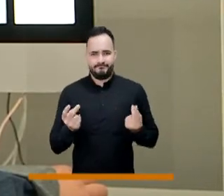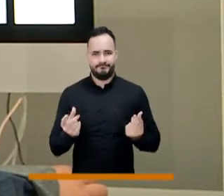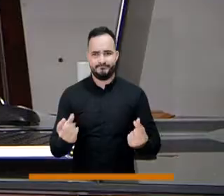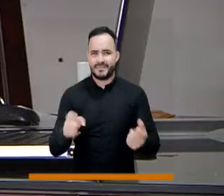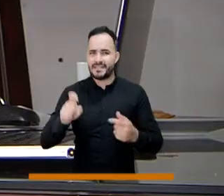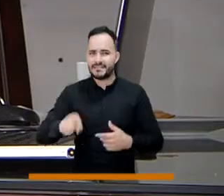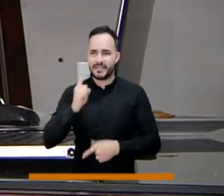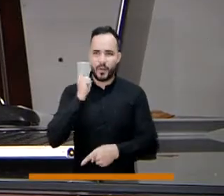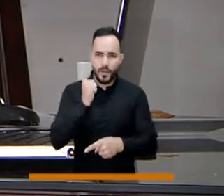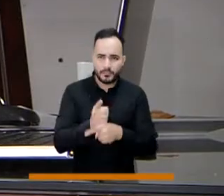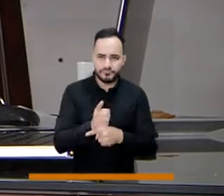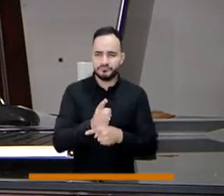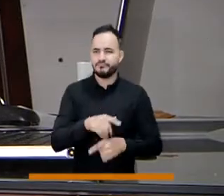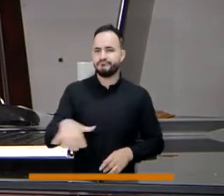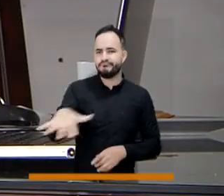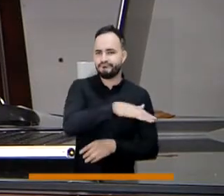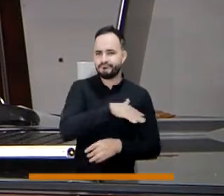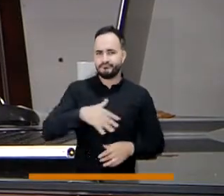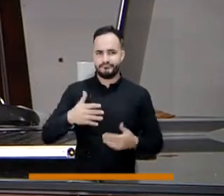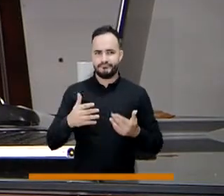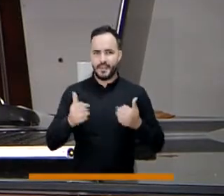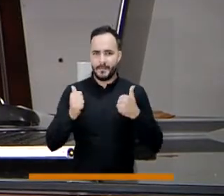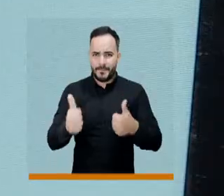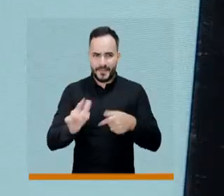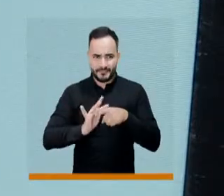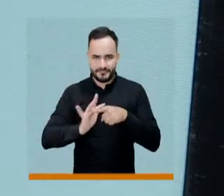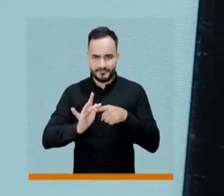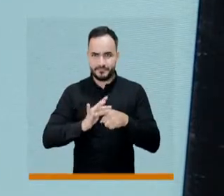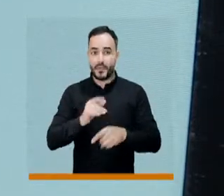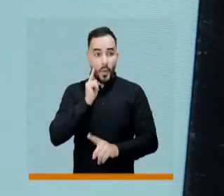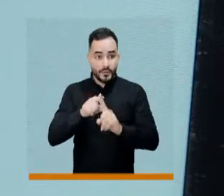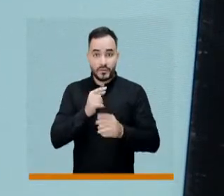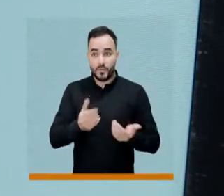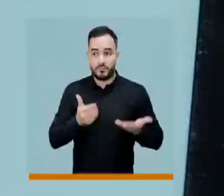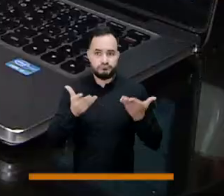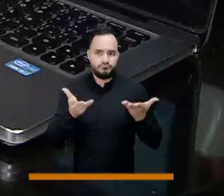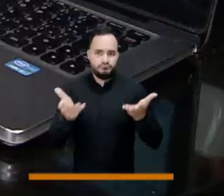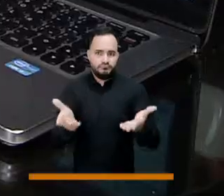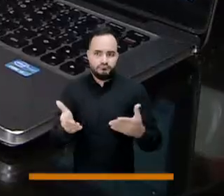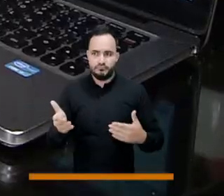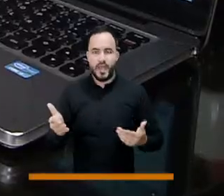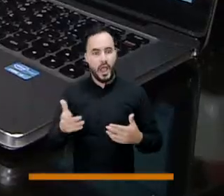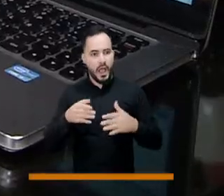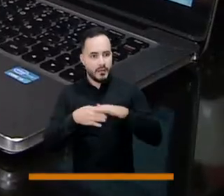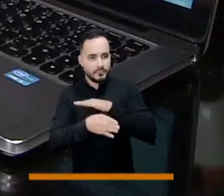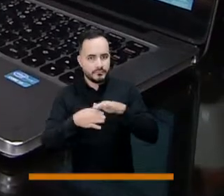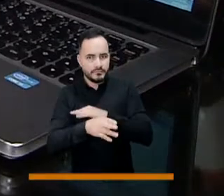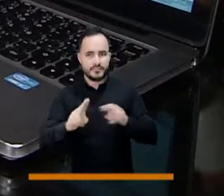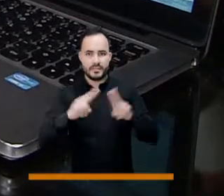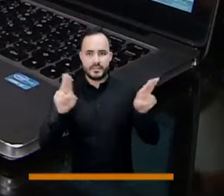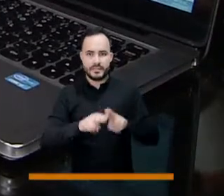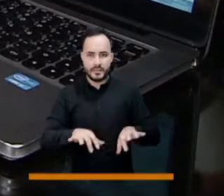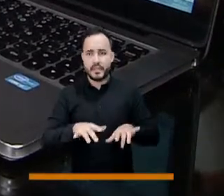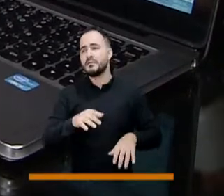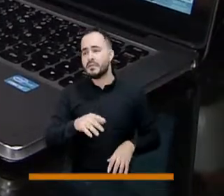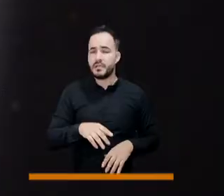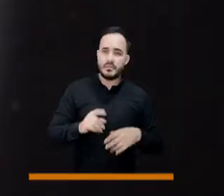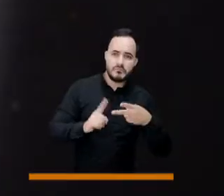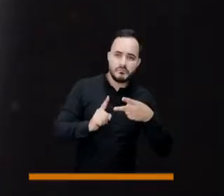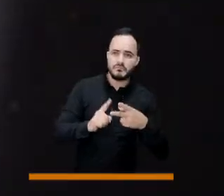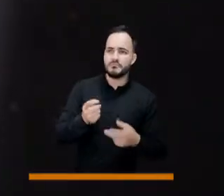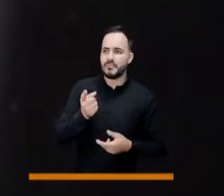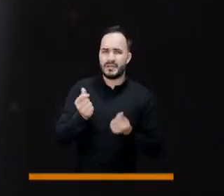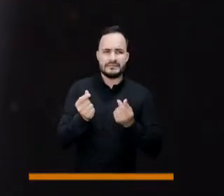estimular y para disminuir los índices de pobreza en la ciudad de Medellín a través de esta herramienta